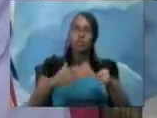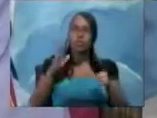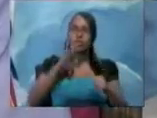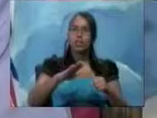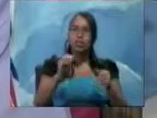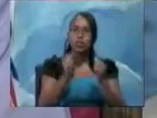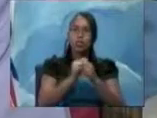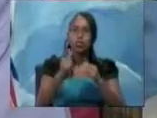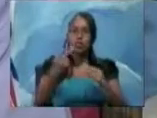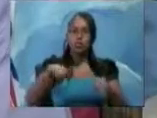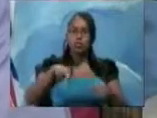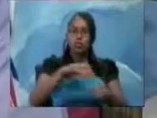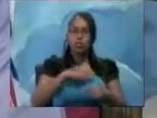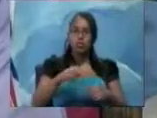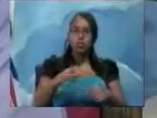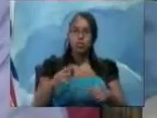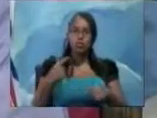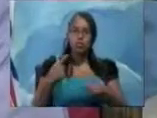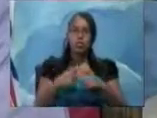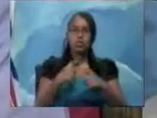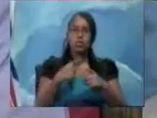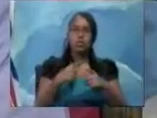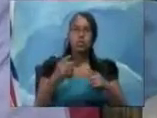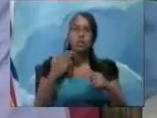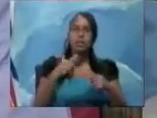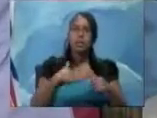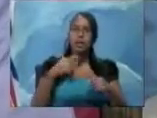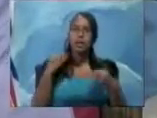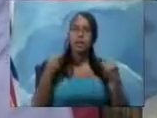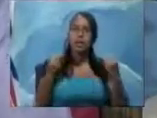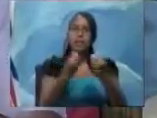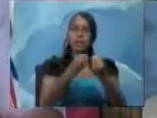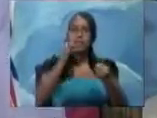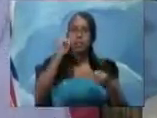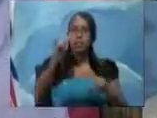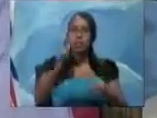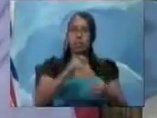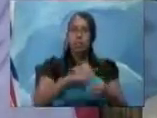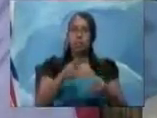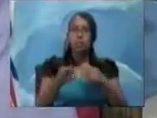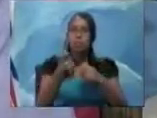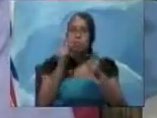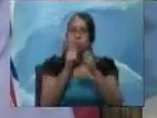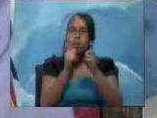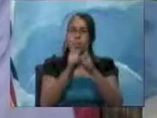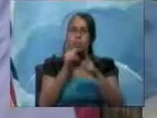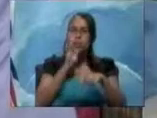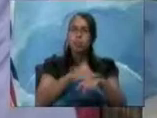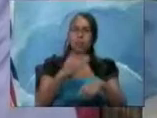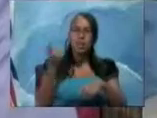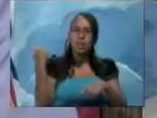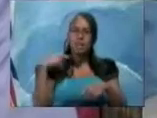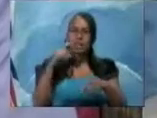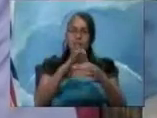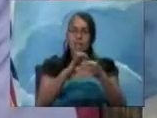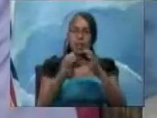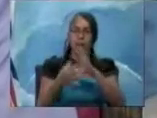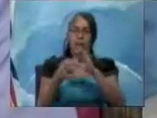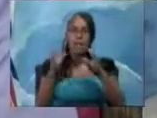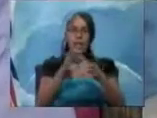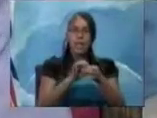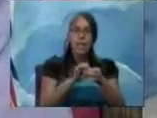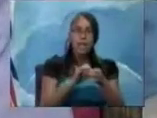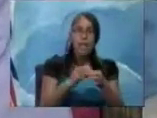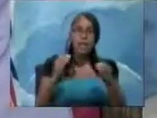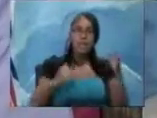eran legiones los que tenía y me le acerco me le acerco un poco porque estaba encadenada y llega y me